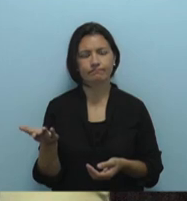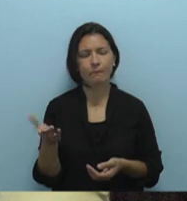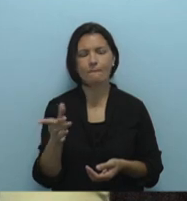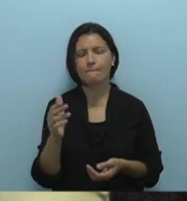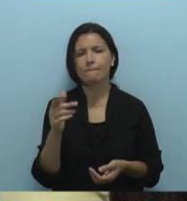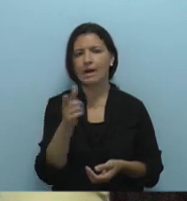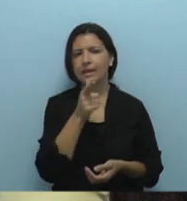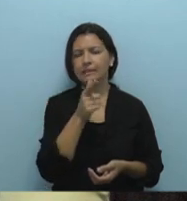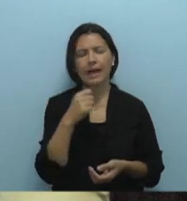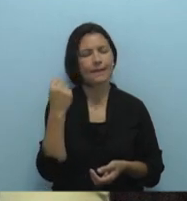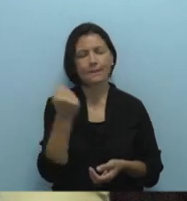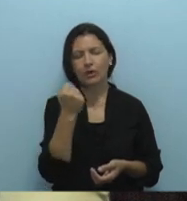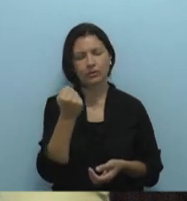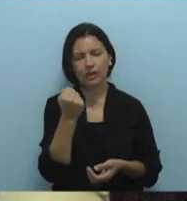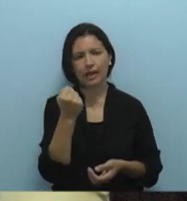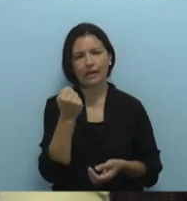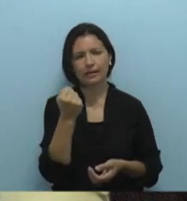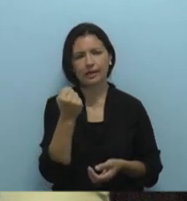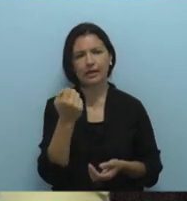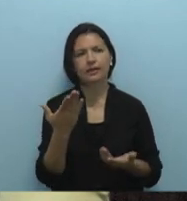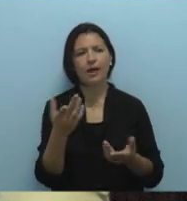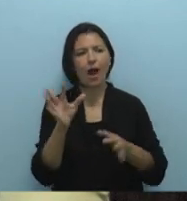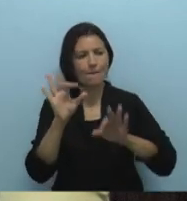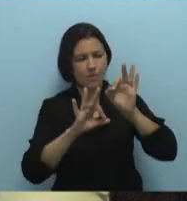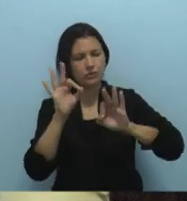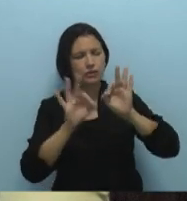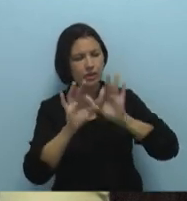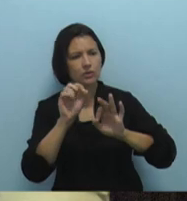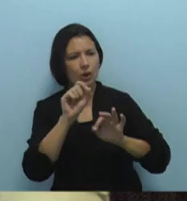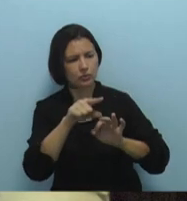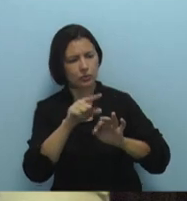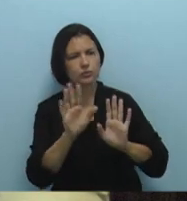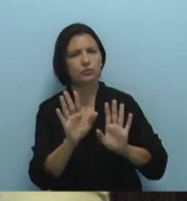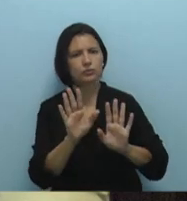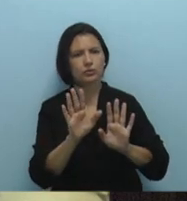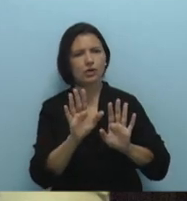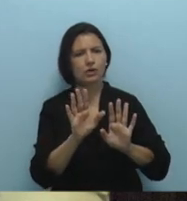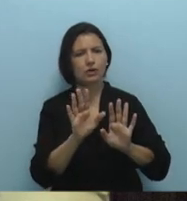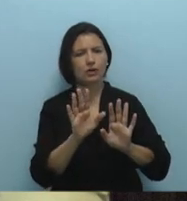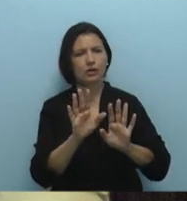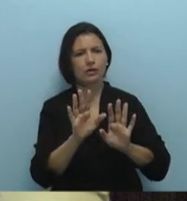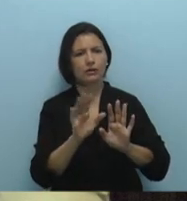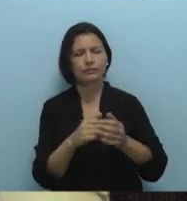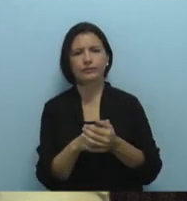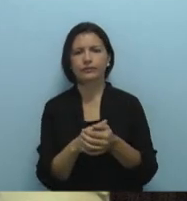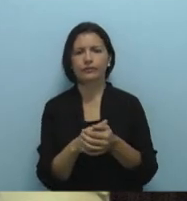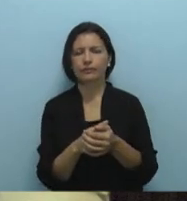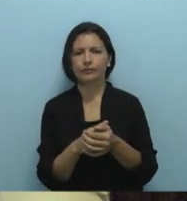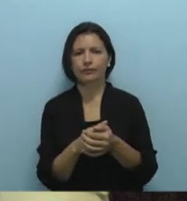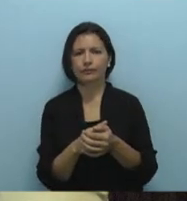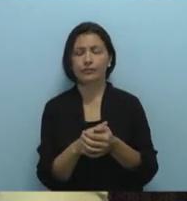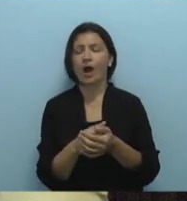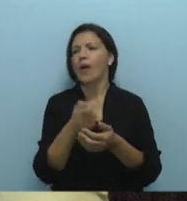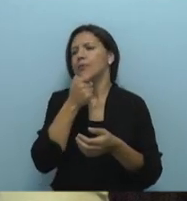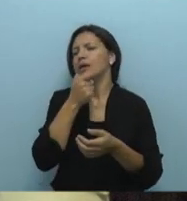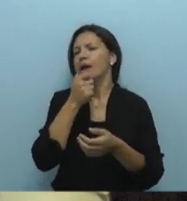voluntariado, diputada, me permito también sostener a partir del voluntariado lo que significa, y lo hemos visto en Córdoba, lo